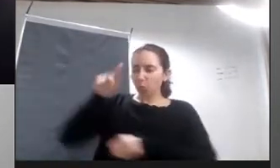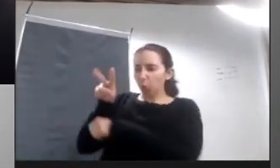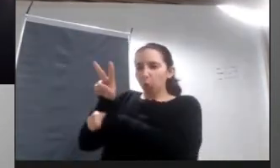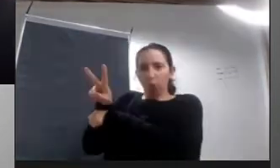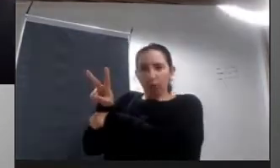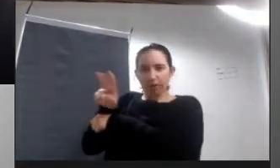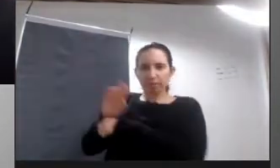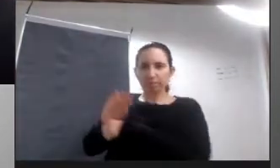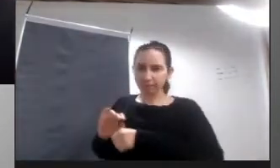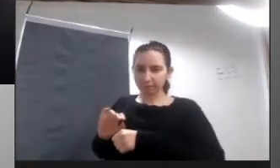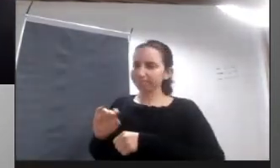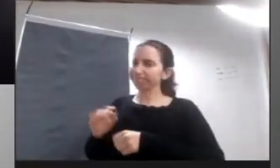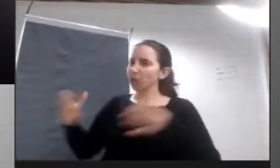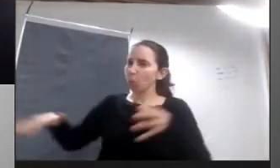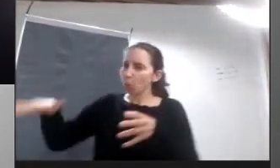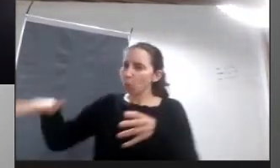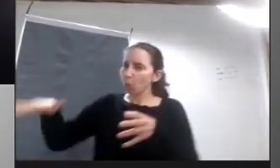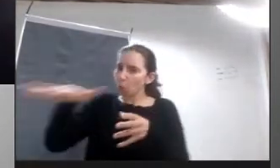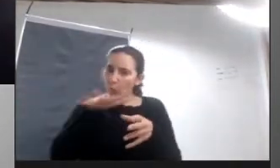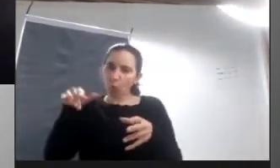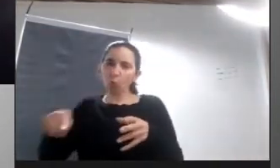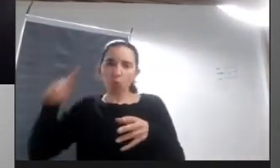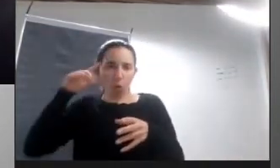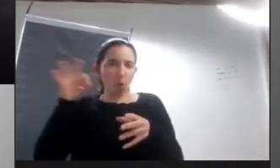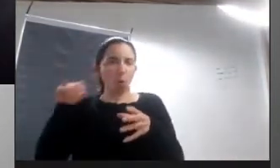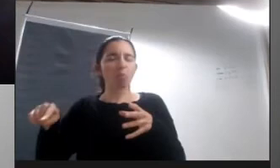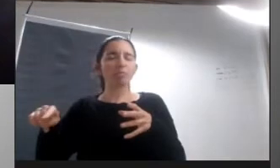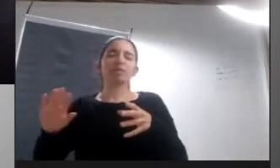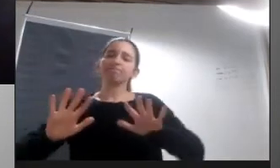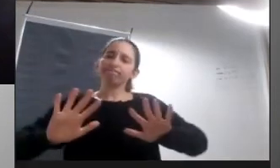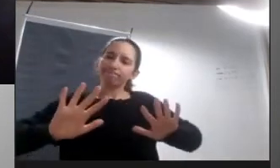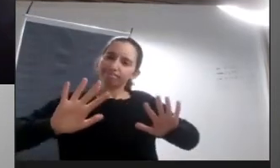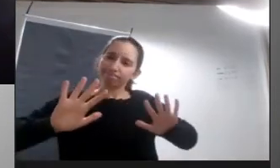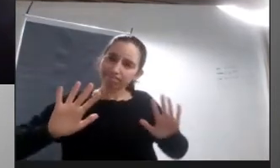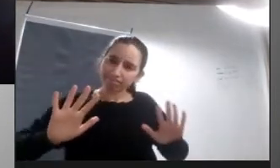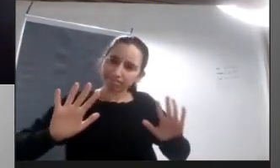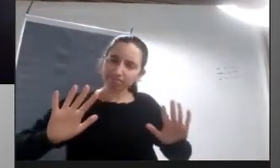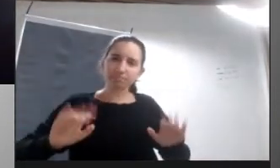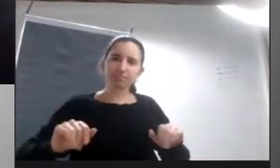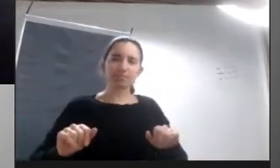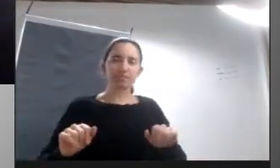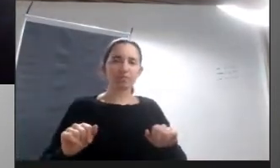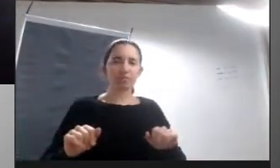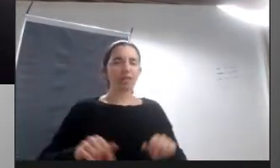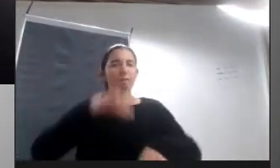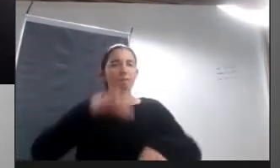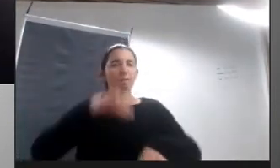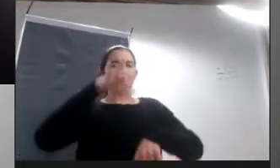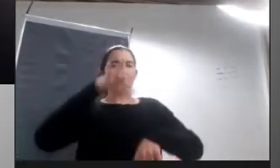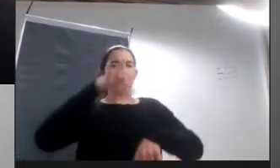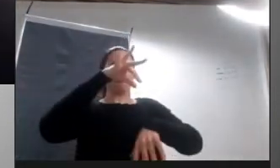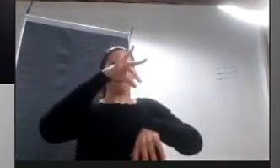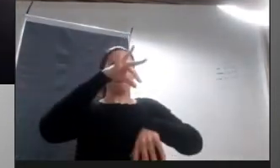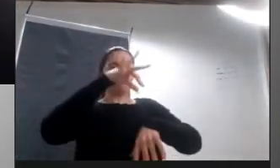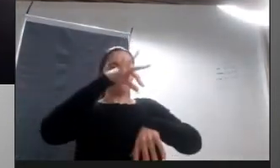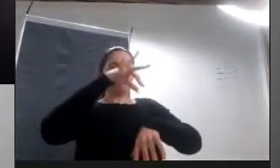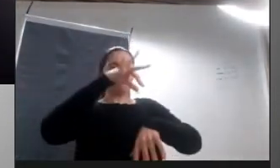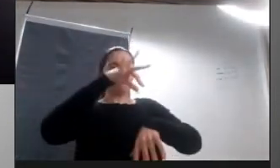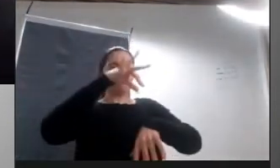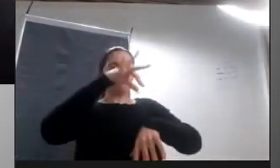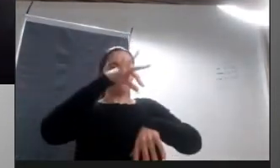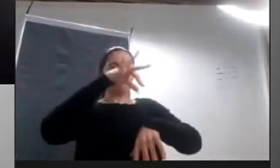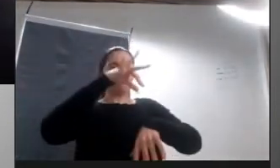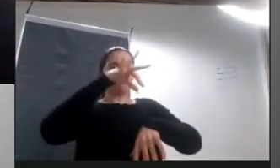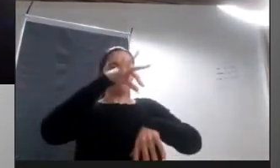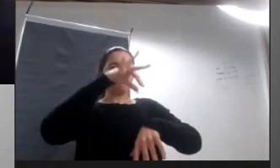posición muy crítica respecto de la resistencia del sistema biomédico a ser